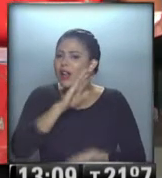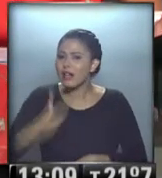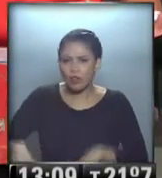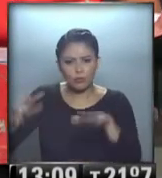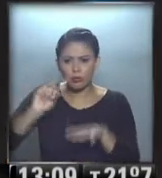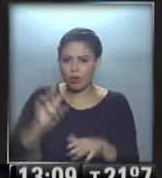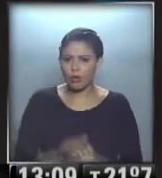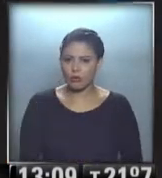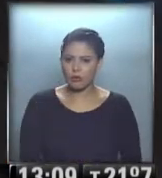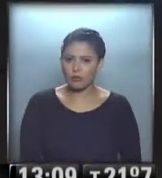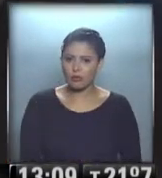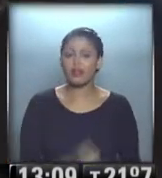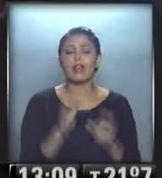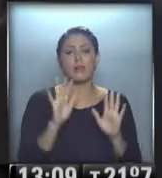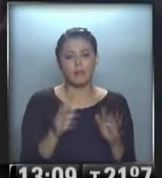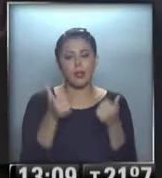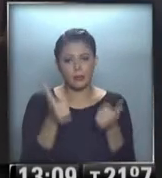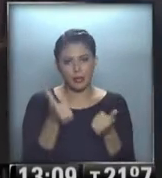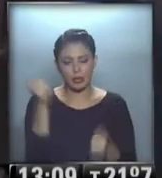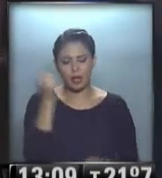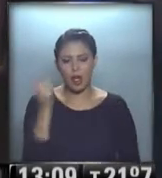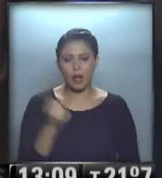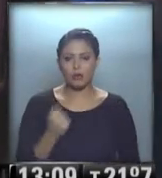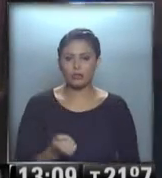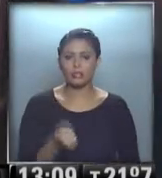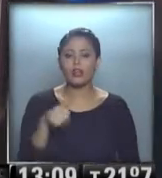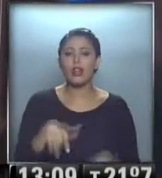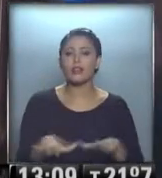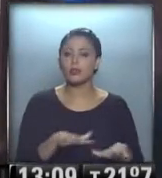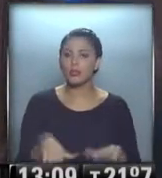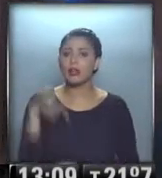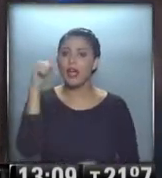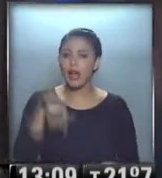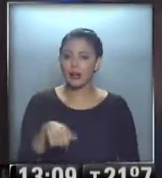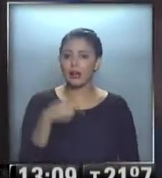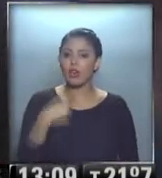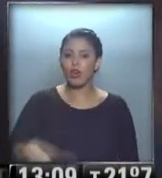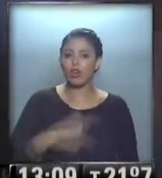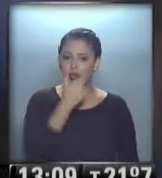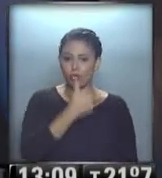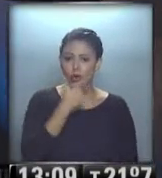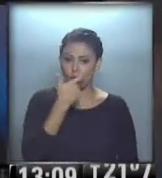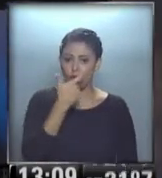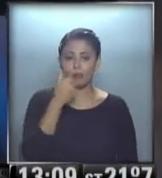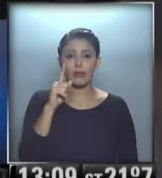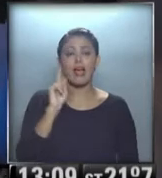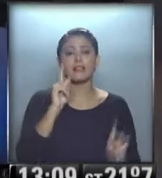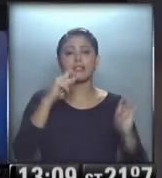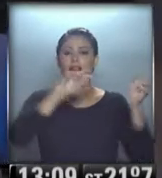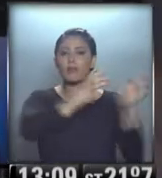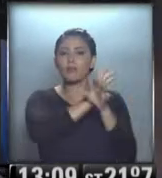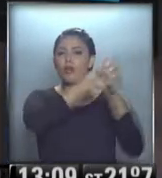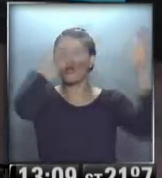cómo te va bueno bastante bien agustín haciendo la situación como decías y aquí tenemos en color rojo vemos como se vino la tormenta